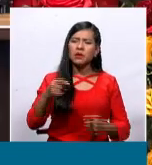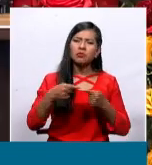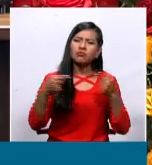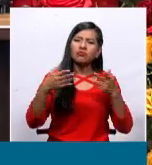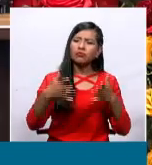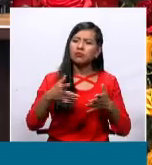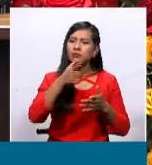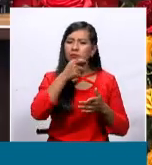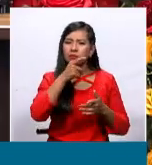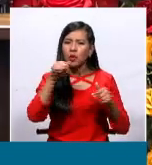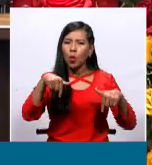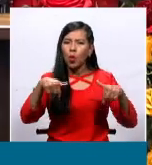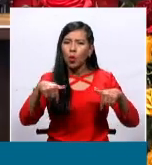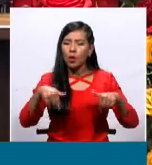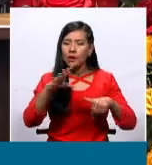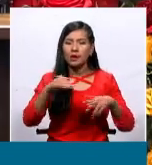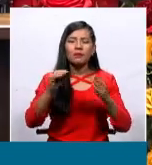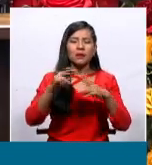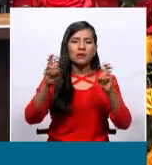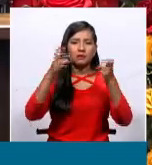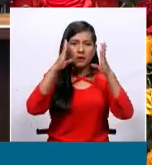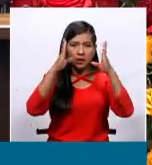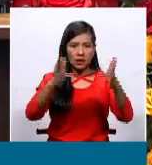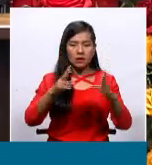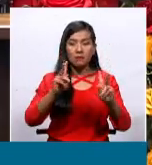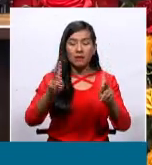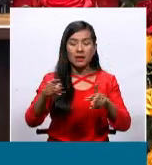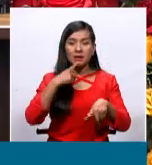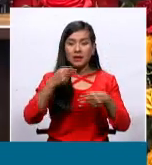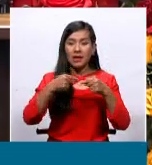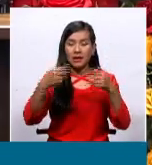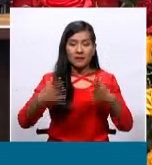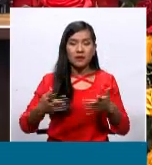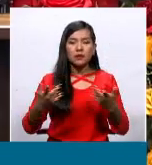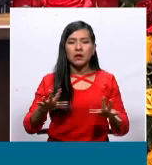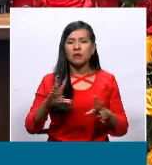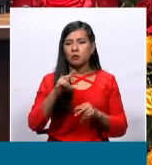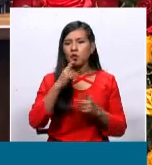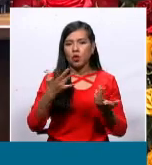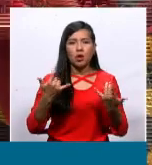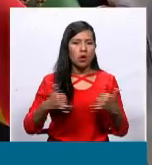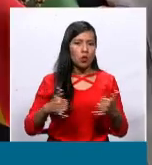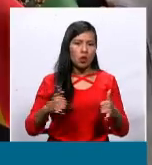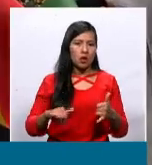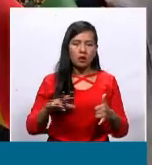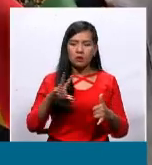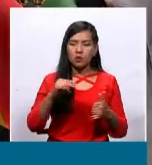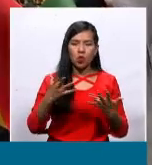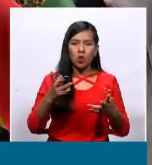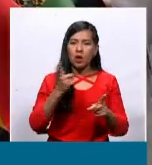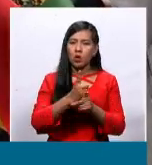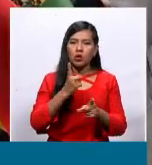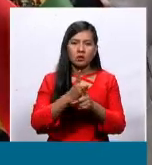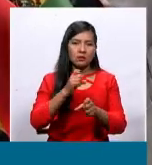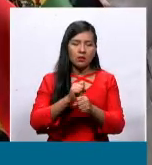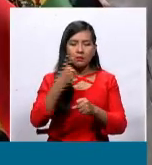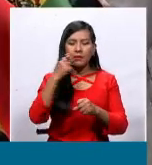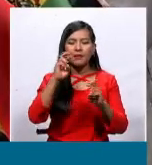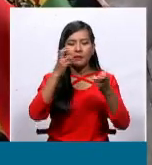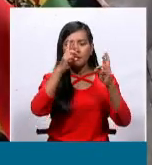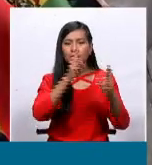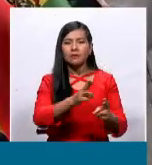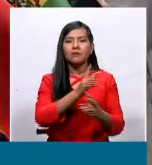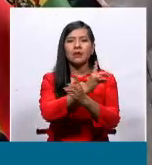términos políticos, pero además alertar que ese adversario no va a jugar y no está jugando dentro del margen de lo que es una